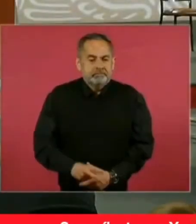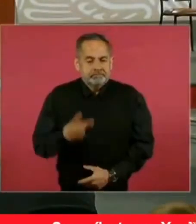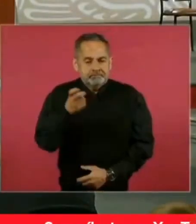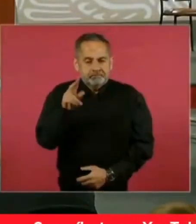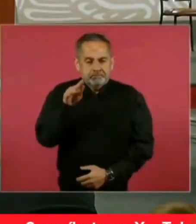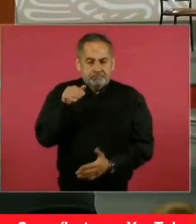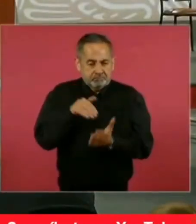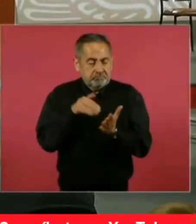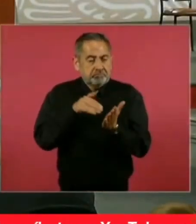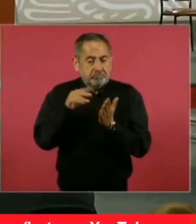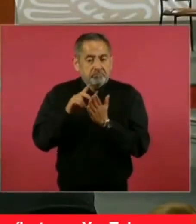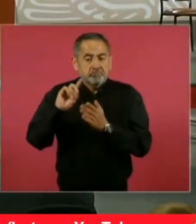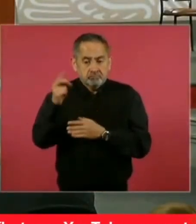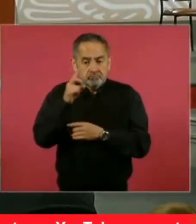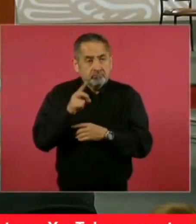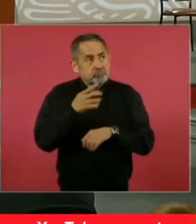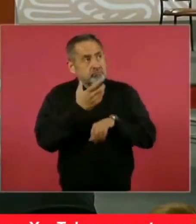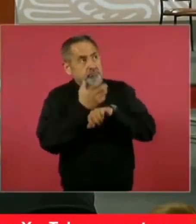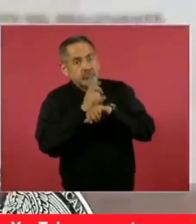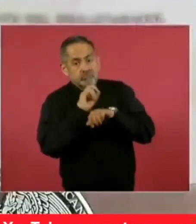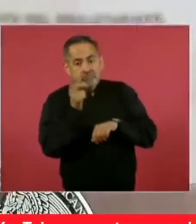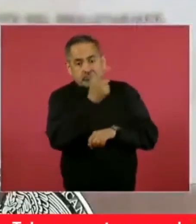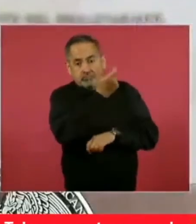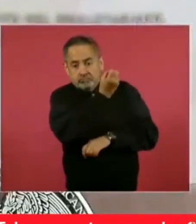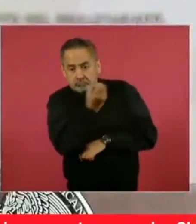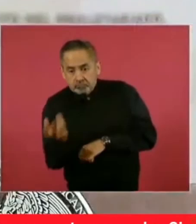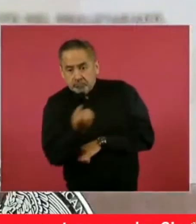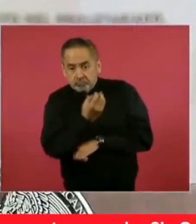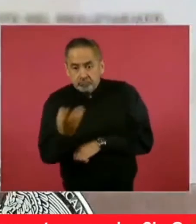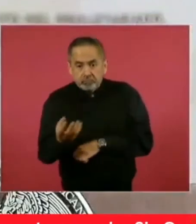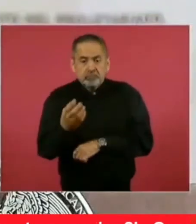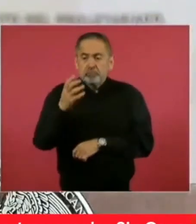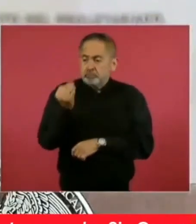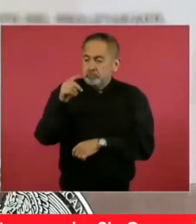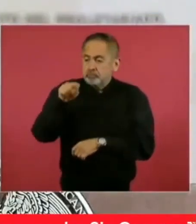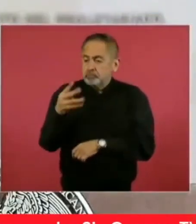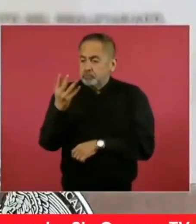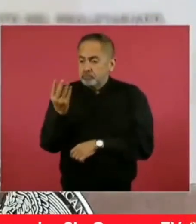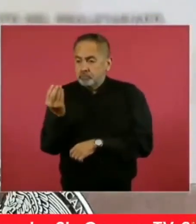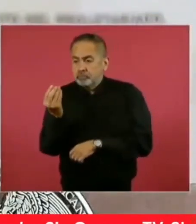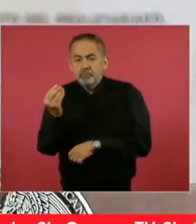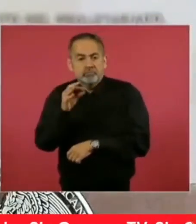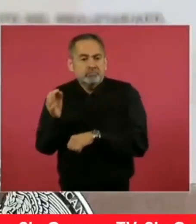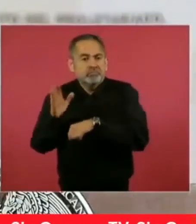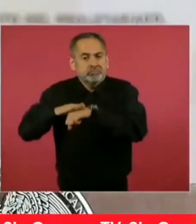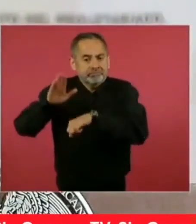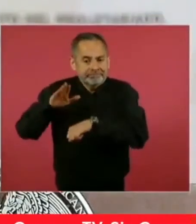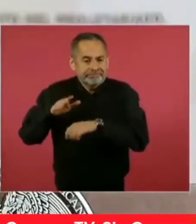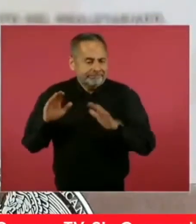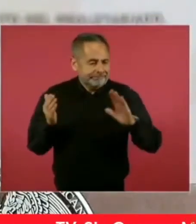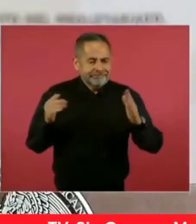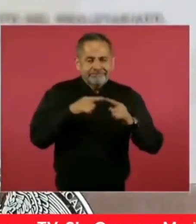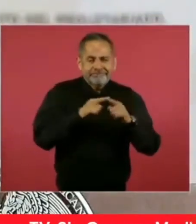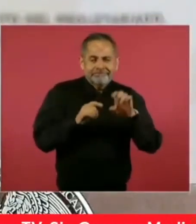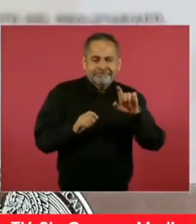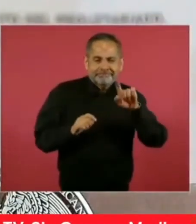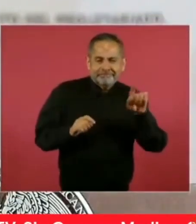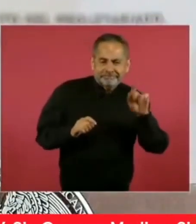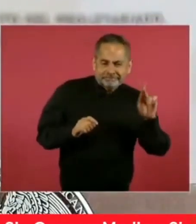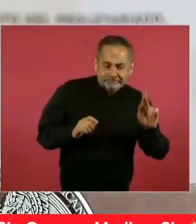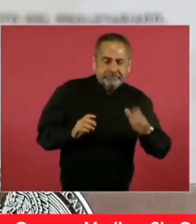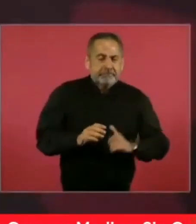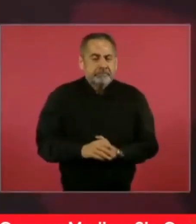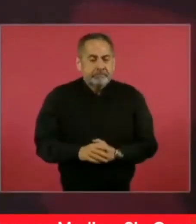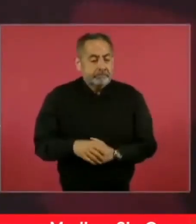290,000 millones de dólares de remesas, 9.4 veces más comparado con Ernesto Zedillo. Asimismo, el